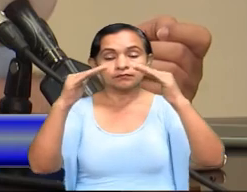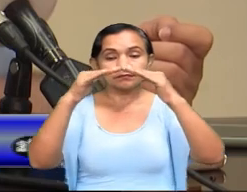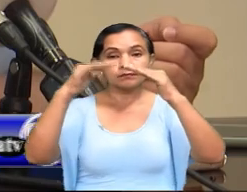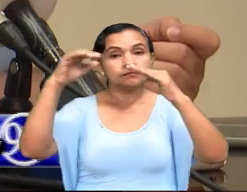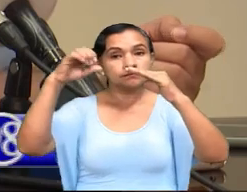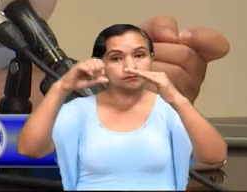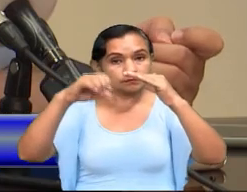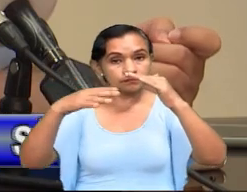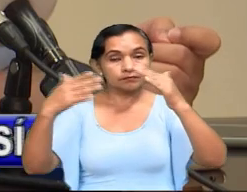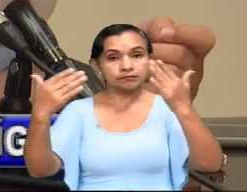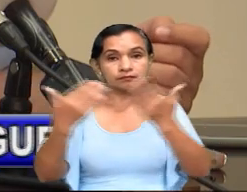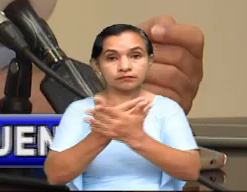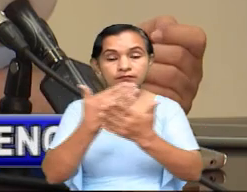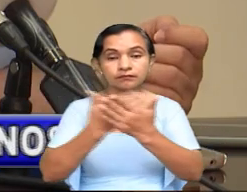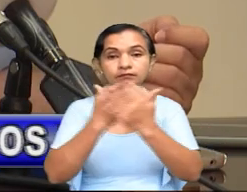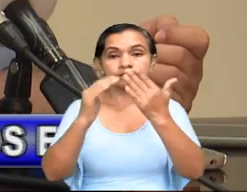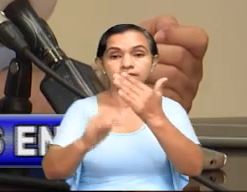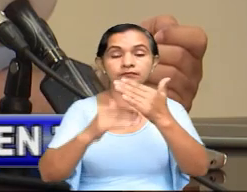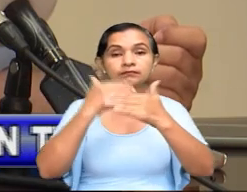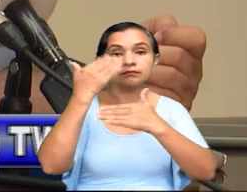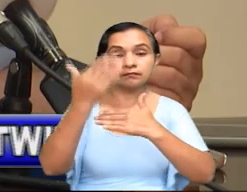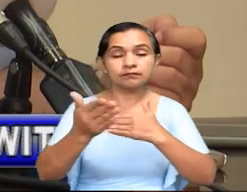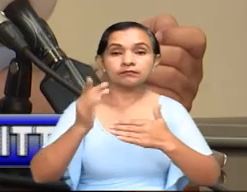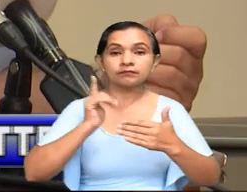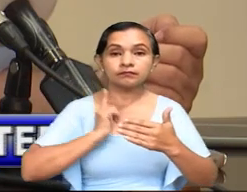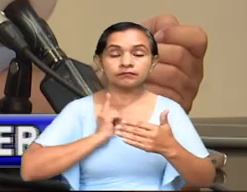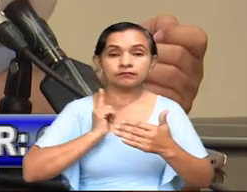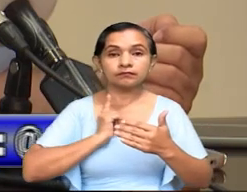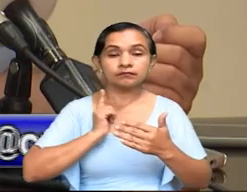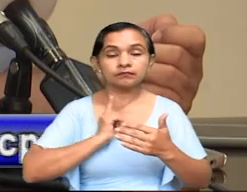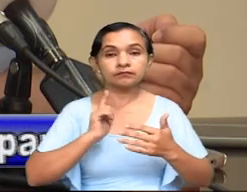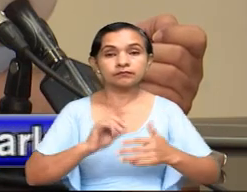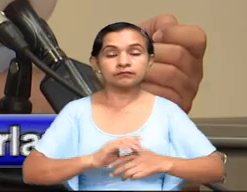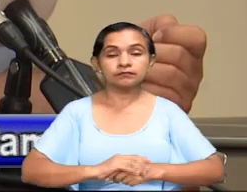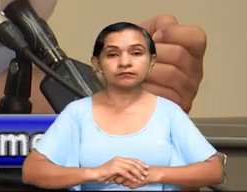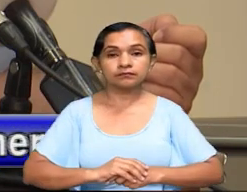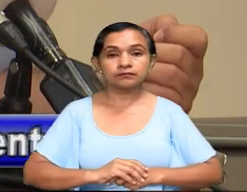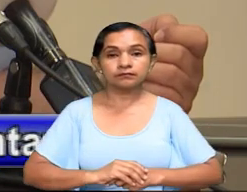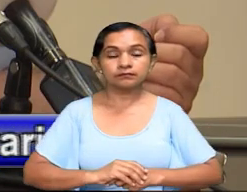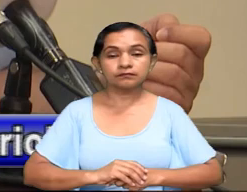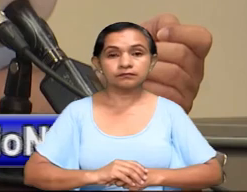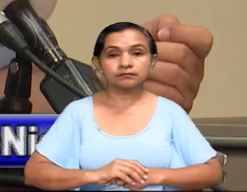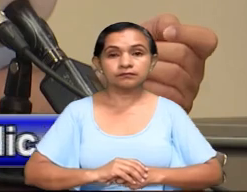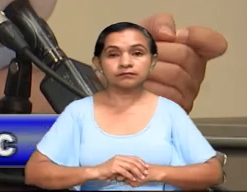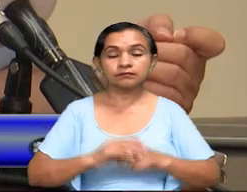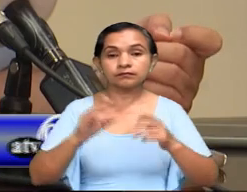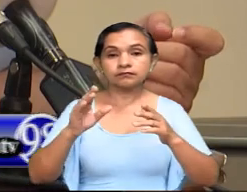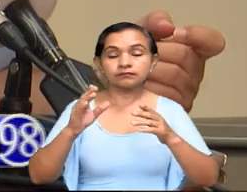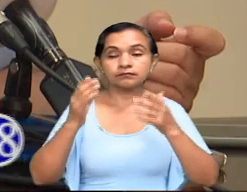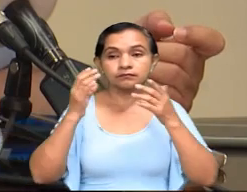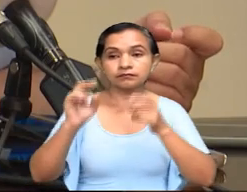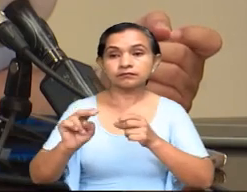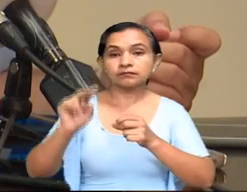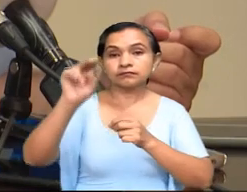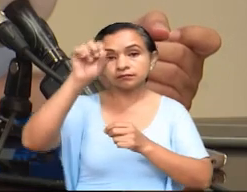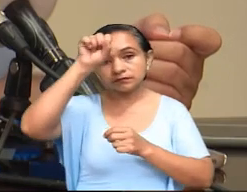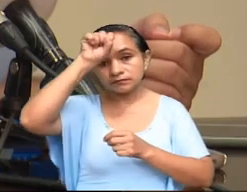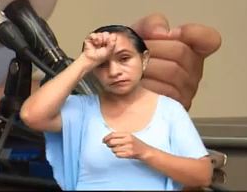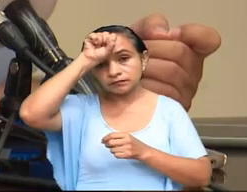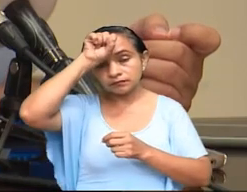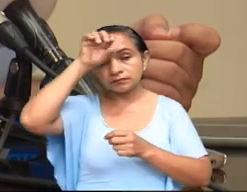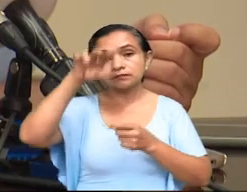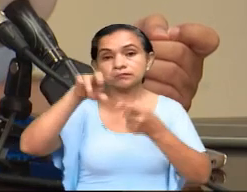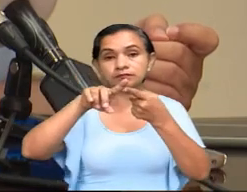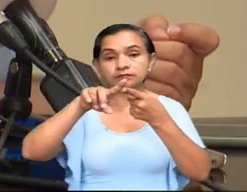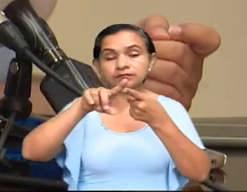eléctrica. Después pasamos a Caribe Norte, Ciuna. Entonces aquí